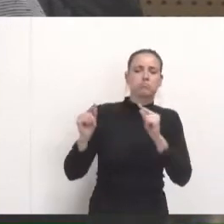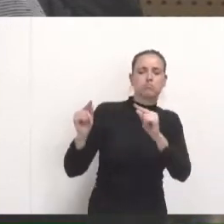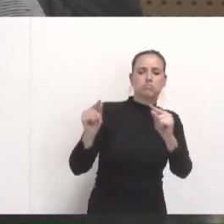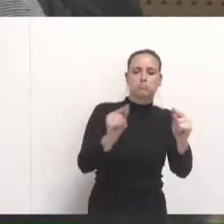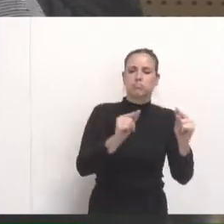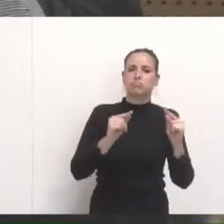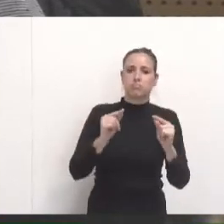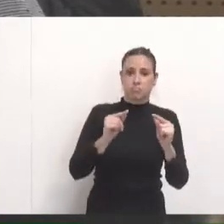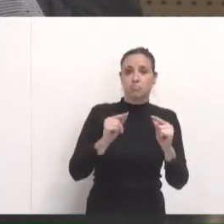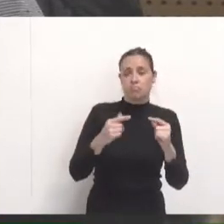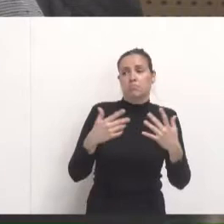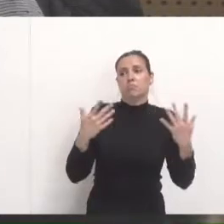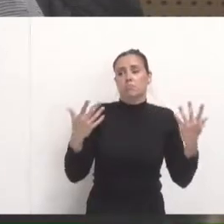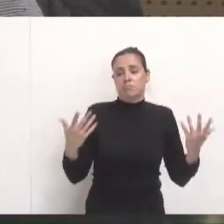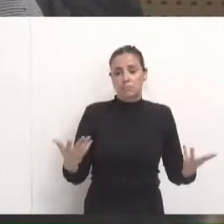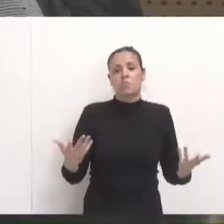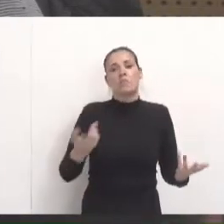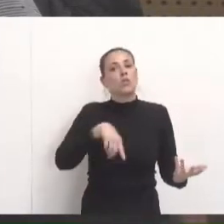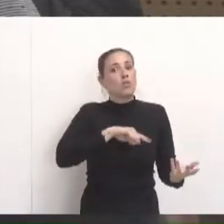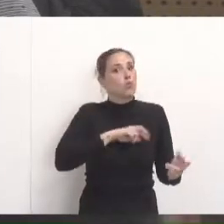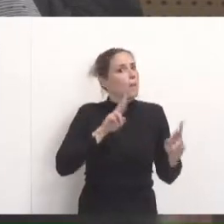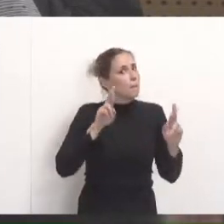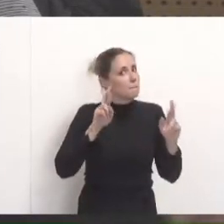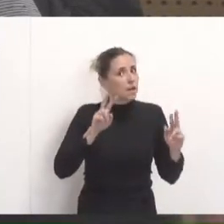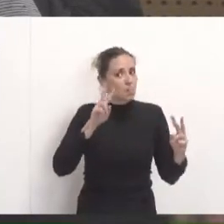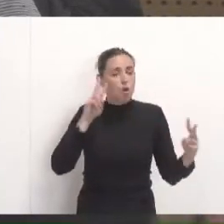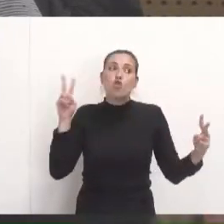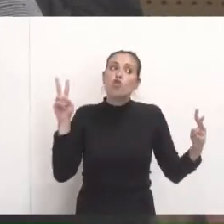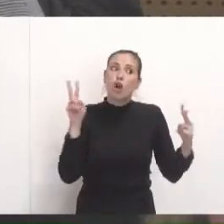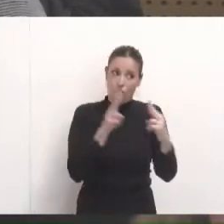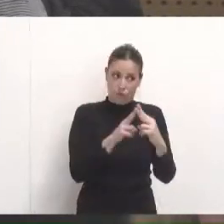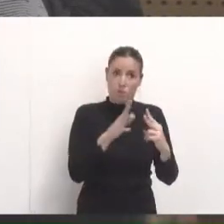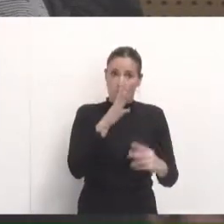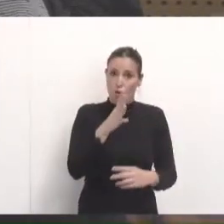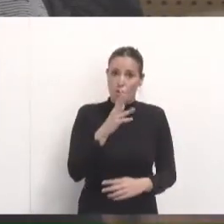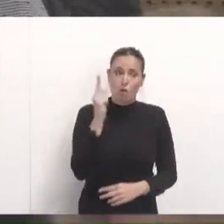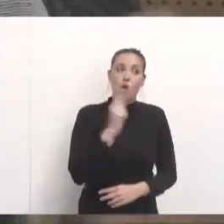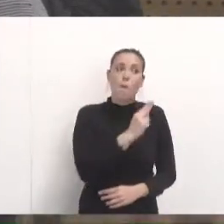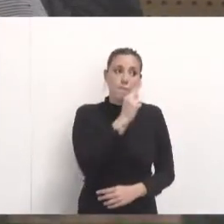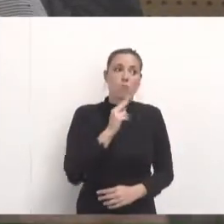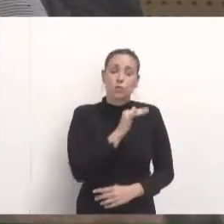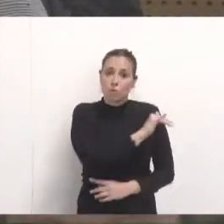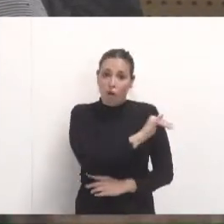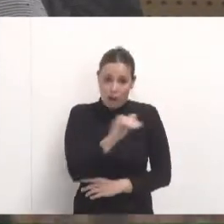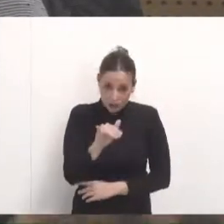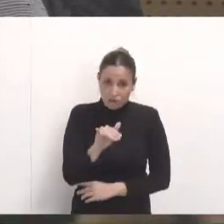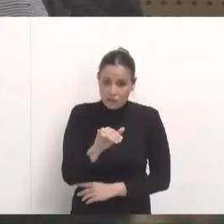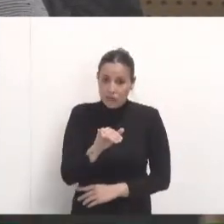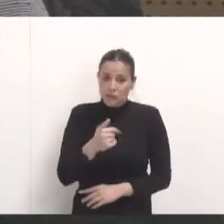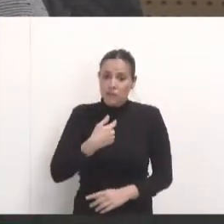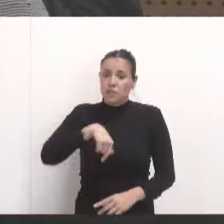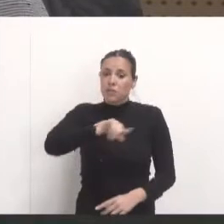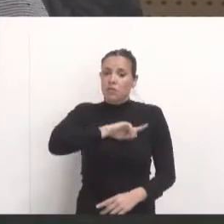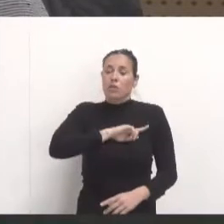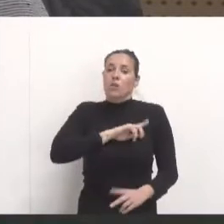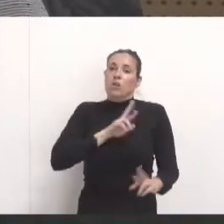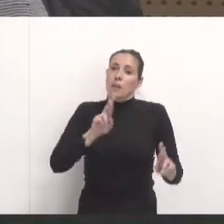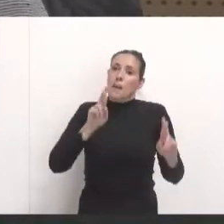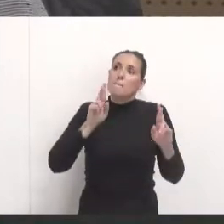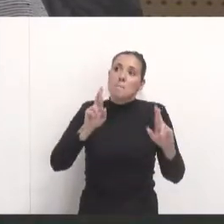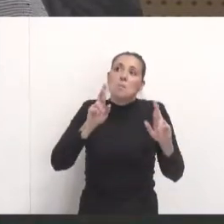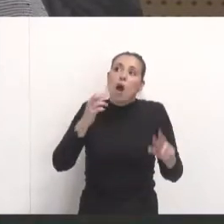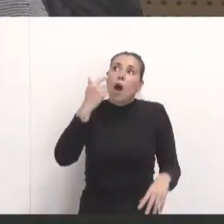espero. Por tanto, esperamos vernos allí, ese es el compromiso que hemos adquirido y esperamos que de verdad concurran, ¿no?, con